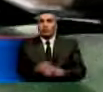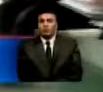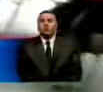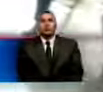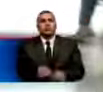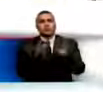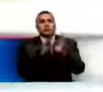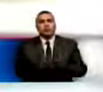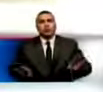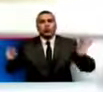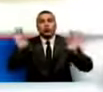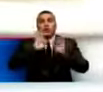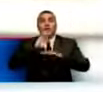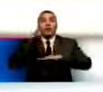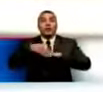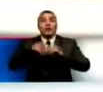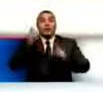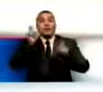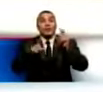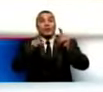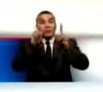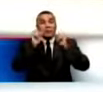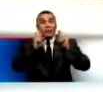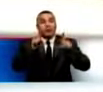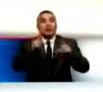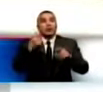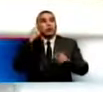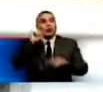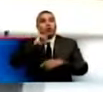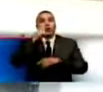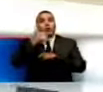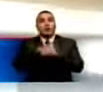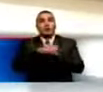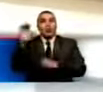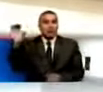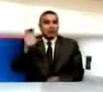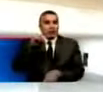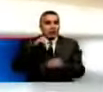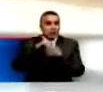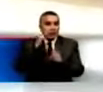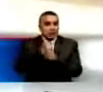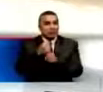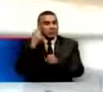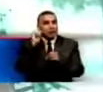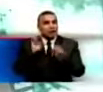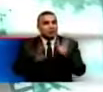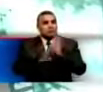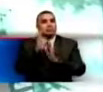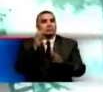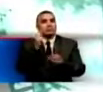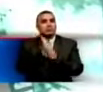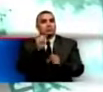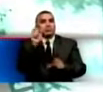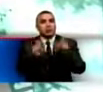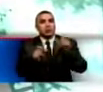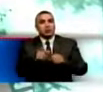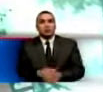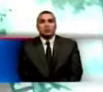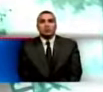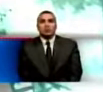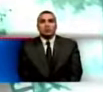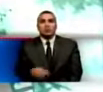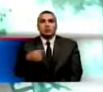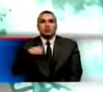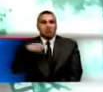Sería importante añadir preguntas que permitan la atracción de inversiones y la generación de empleo, acotó Acosta Burneo. Me parece importante que se